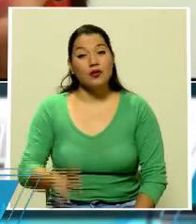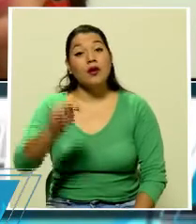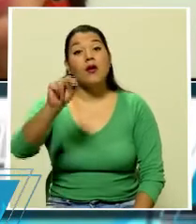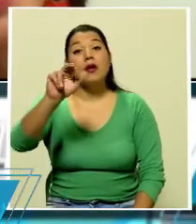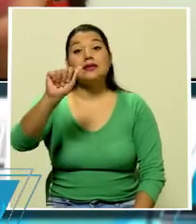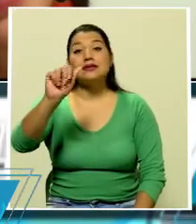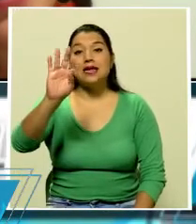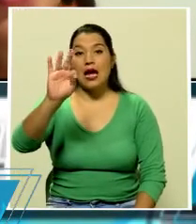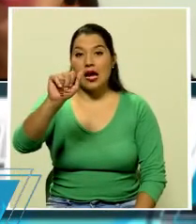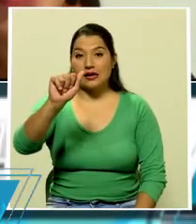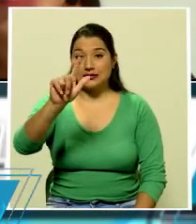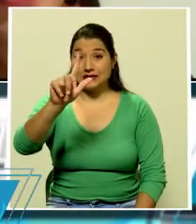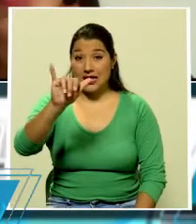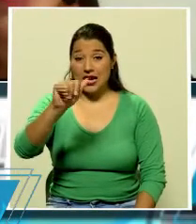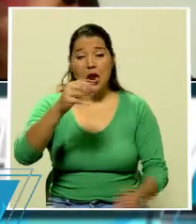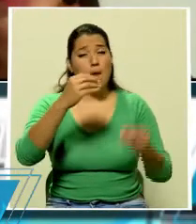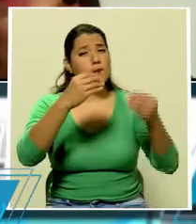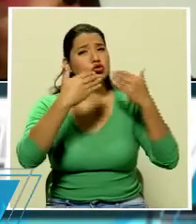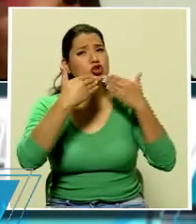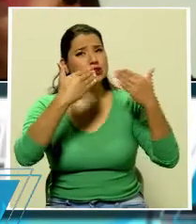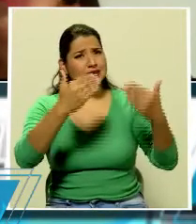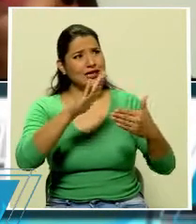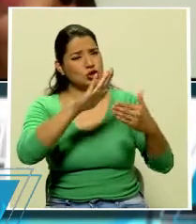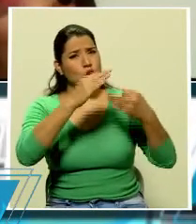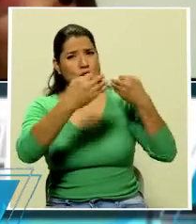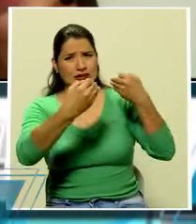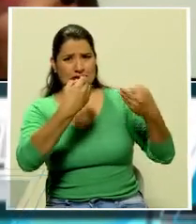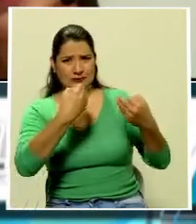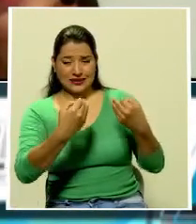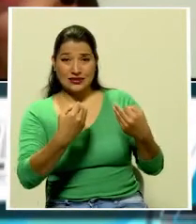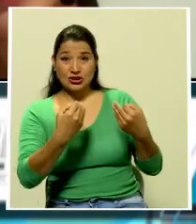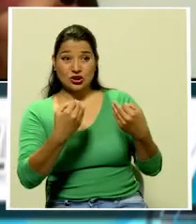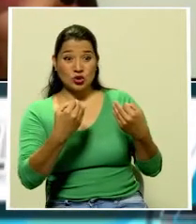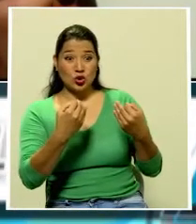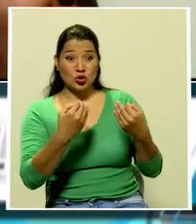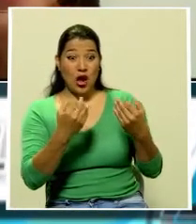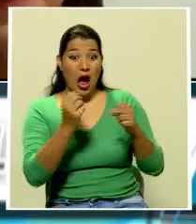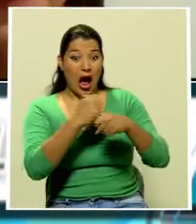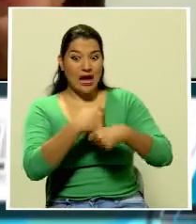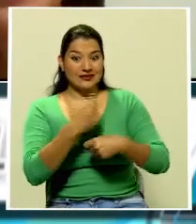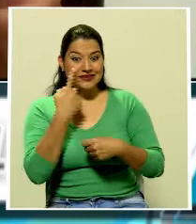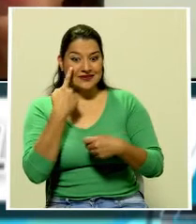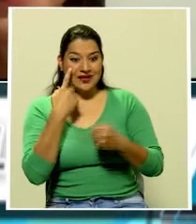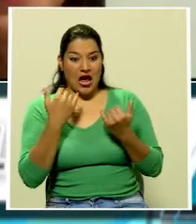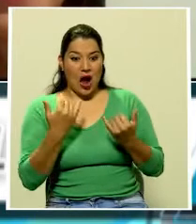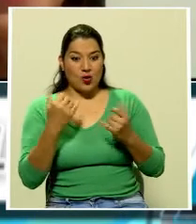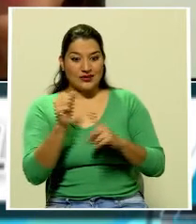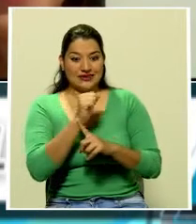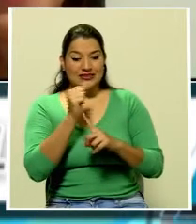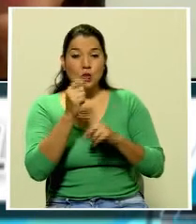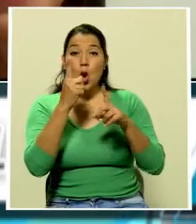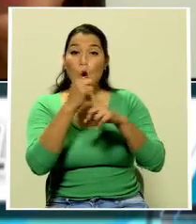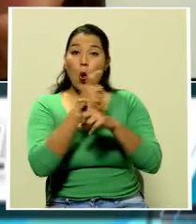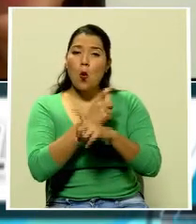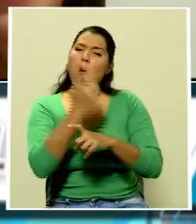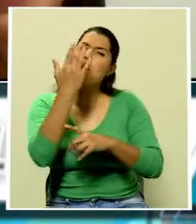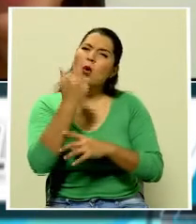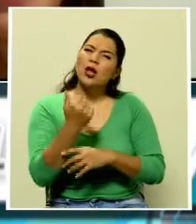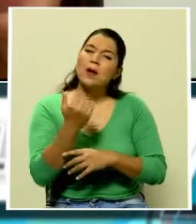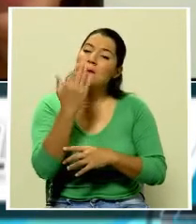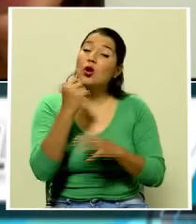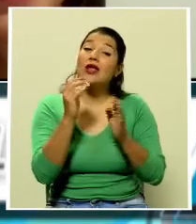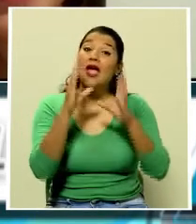Natalia, muchísimas gracias. Un panorama complejo porque son noticias